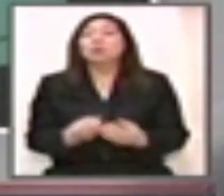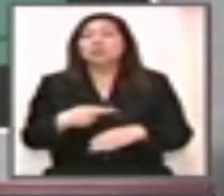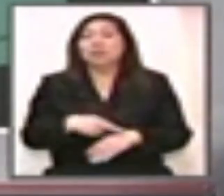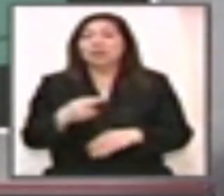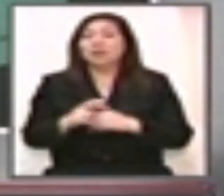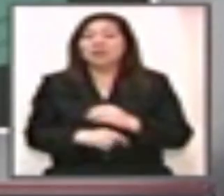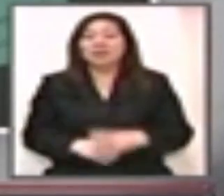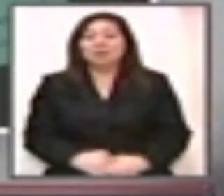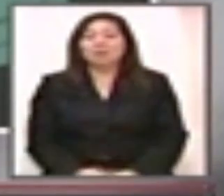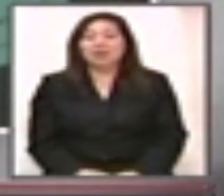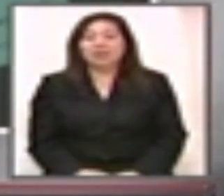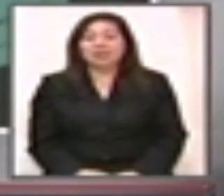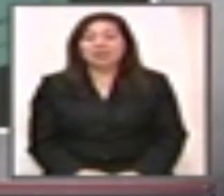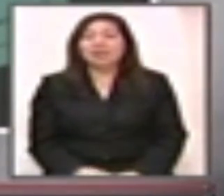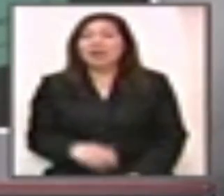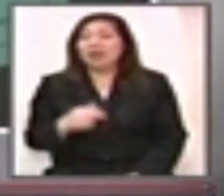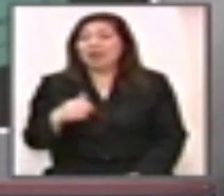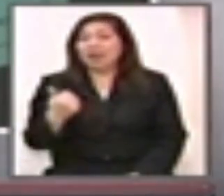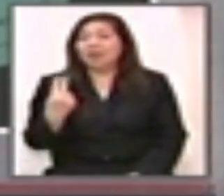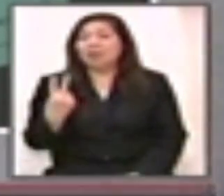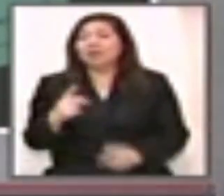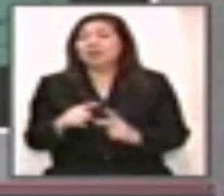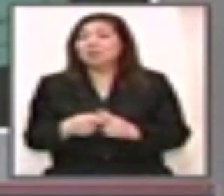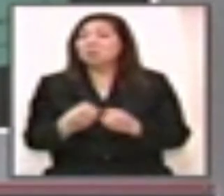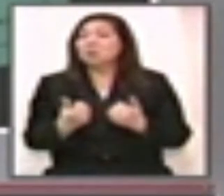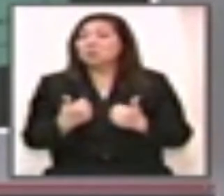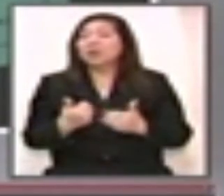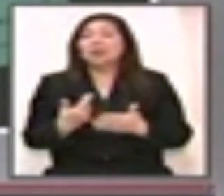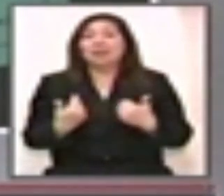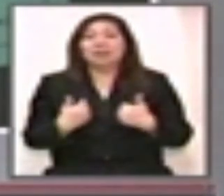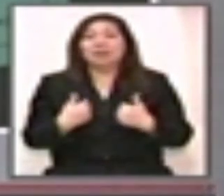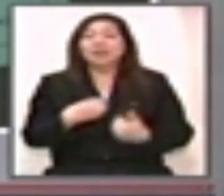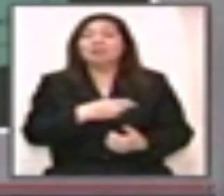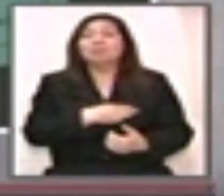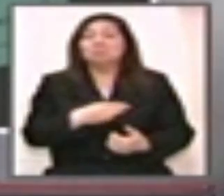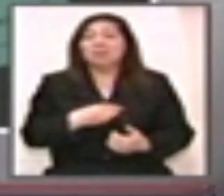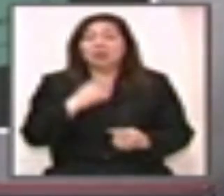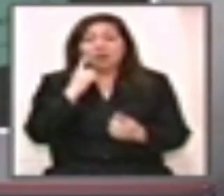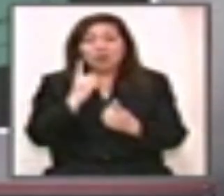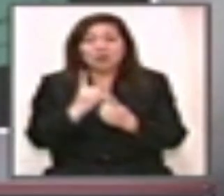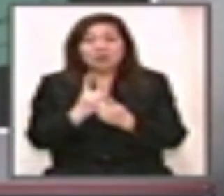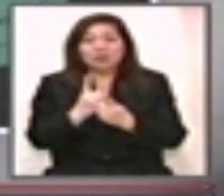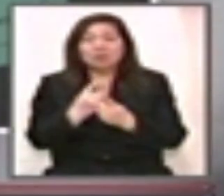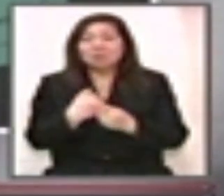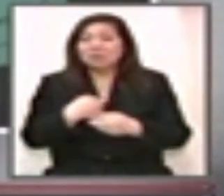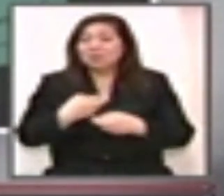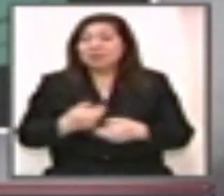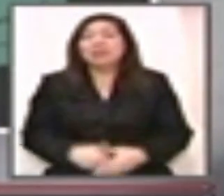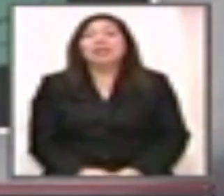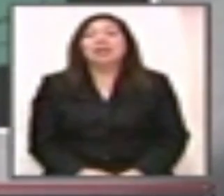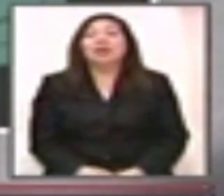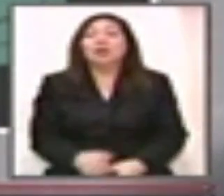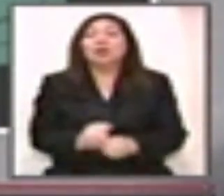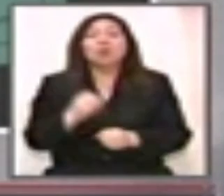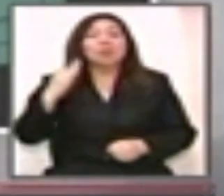regiones del país. Hay dos iniciativas muy buenas que tiene el Ministerio, que se conoce como De mi tierra un producto, que toma